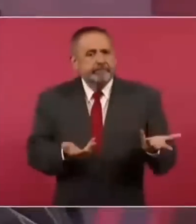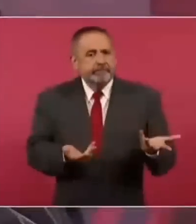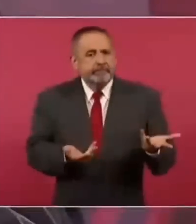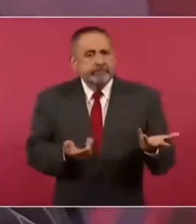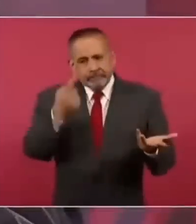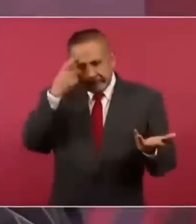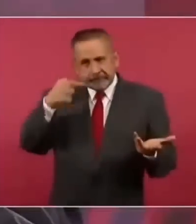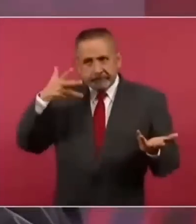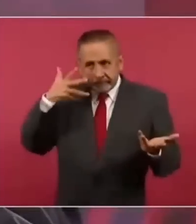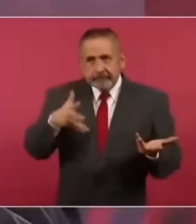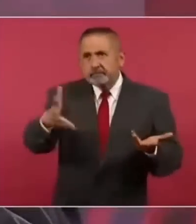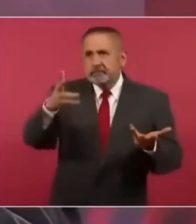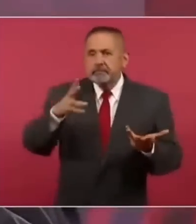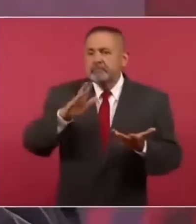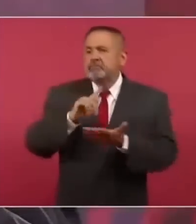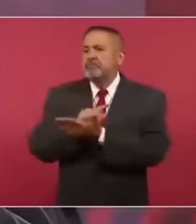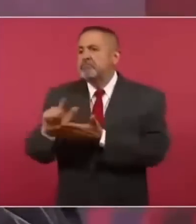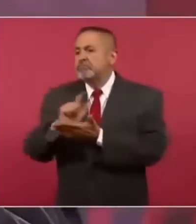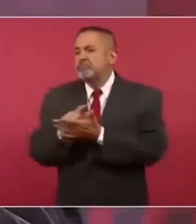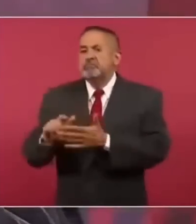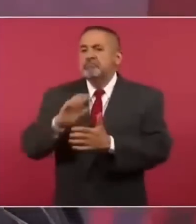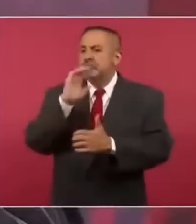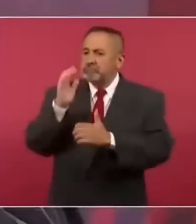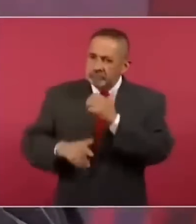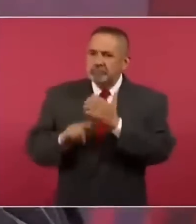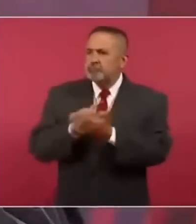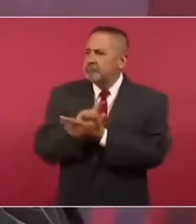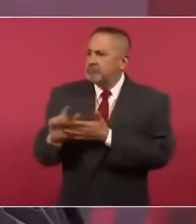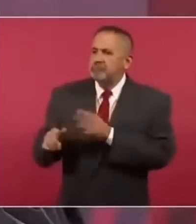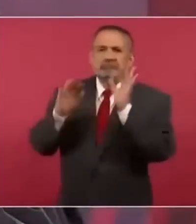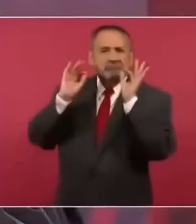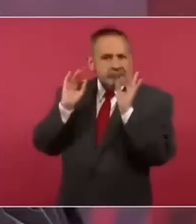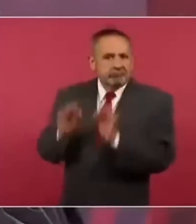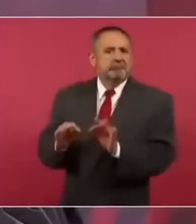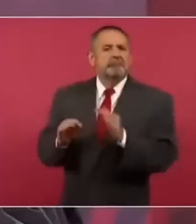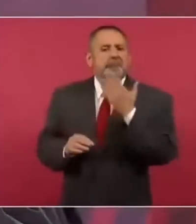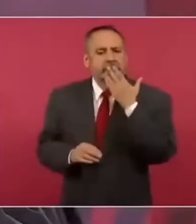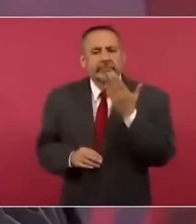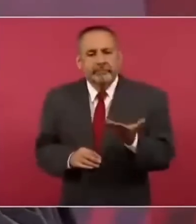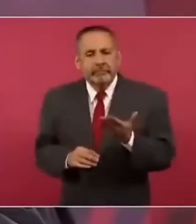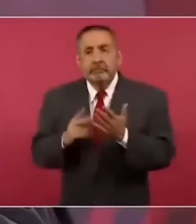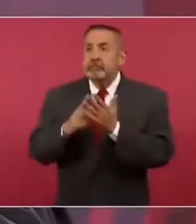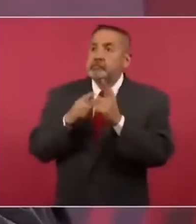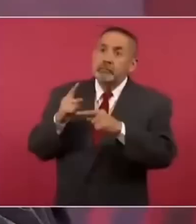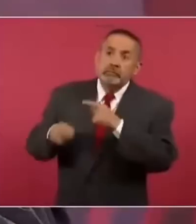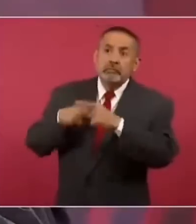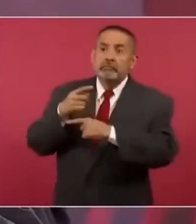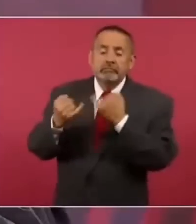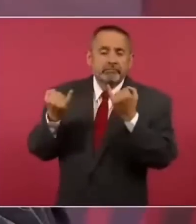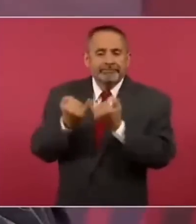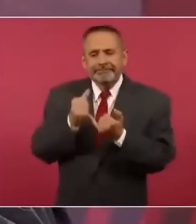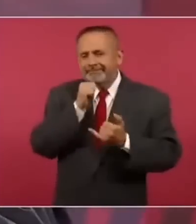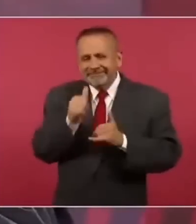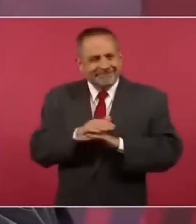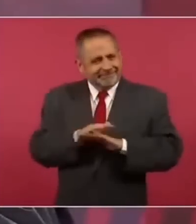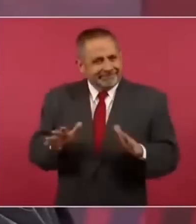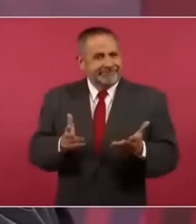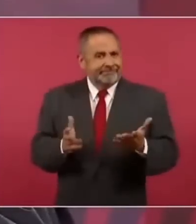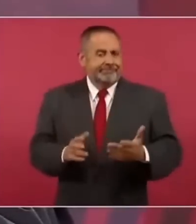para purificar la vida pública, para que no se repitan estas cosas.